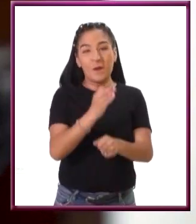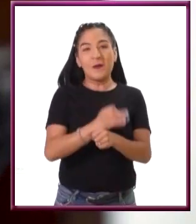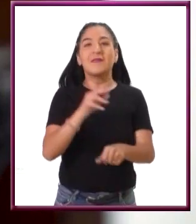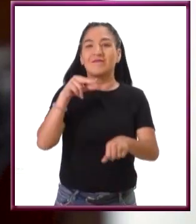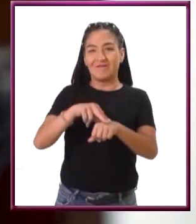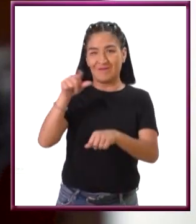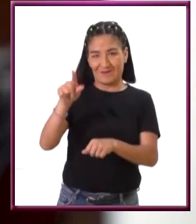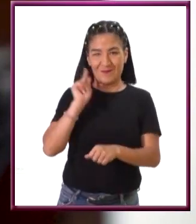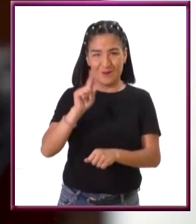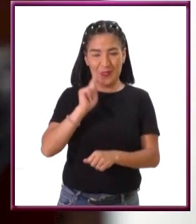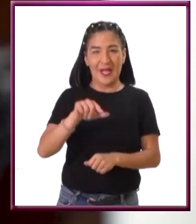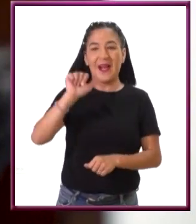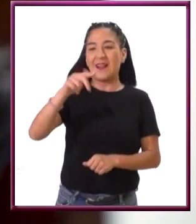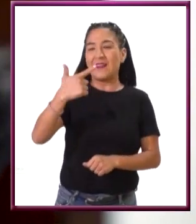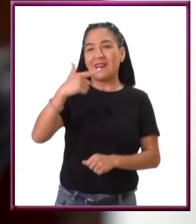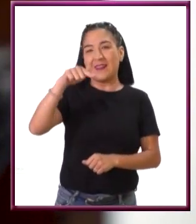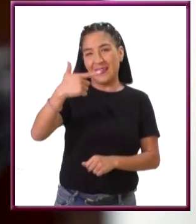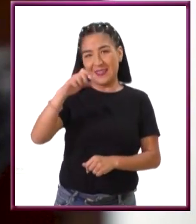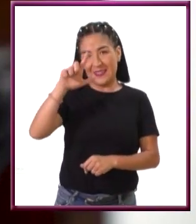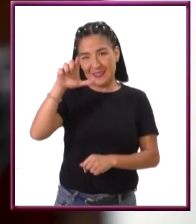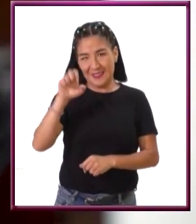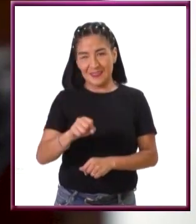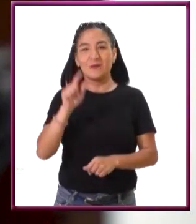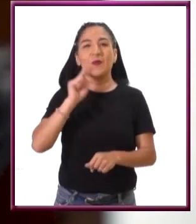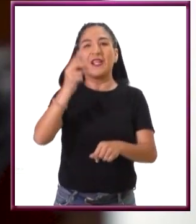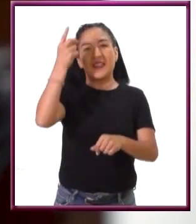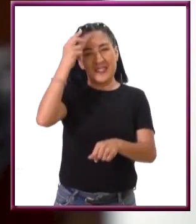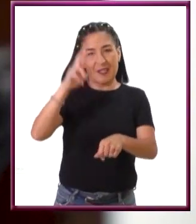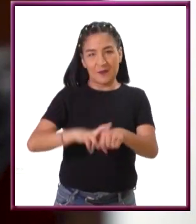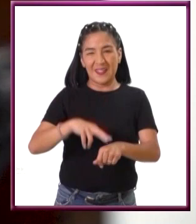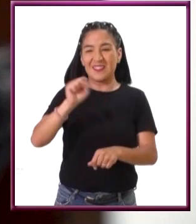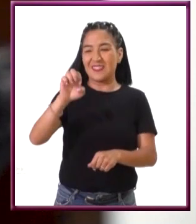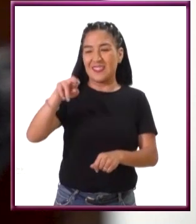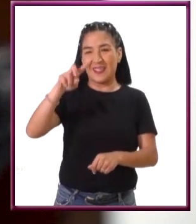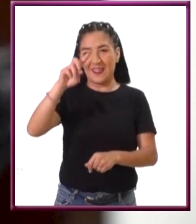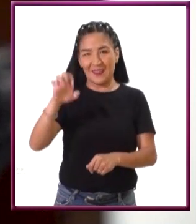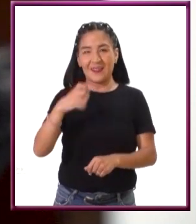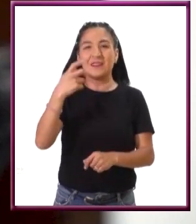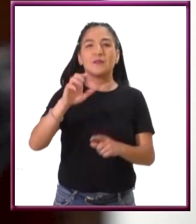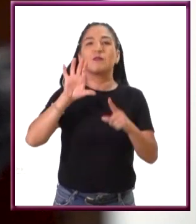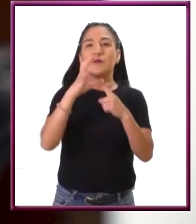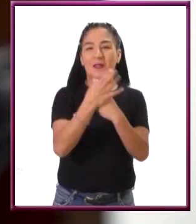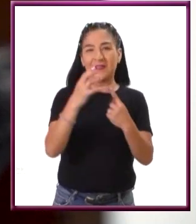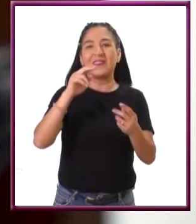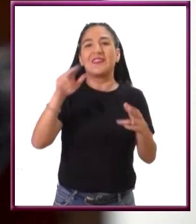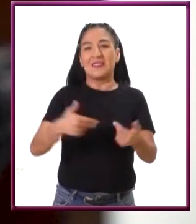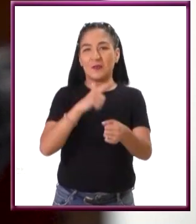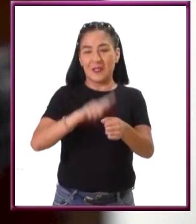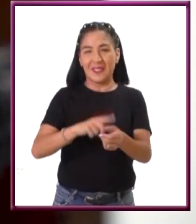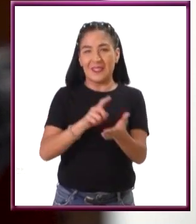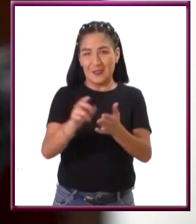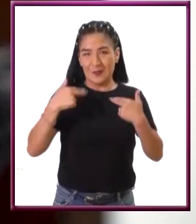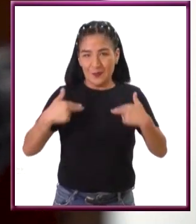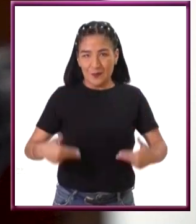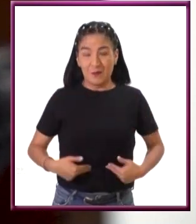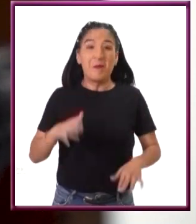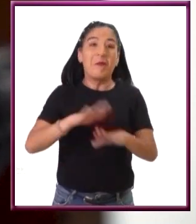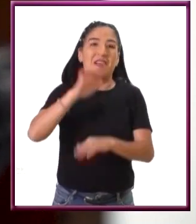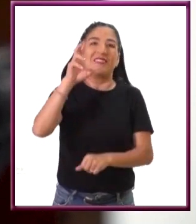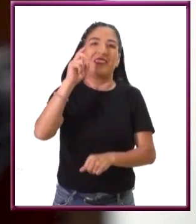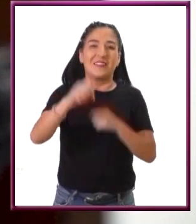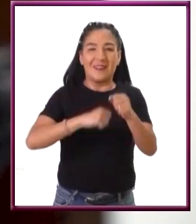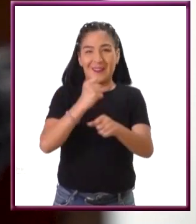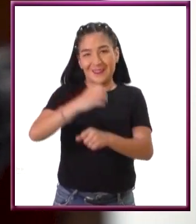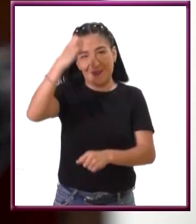Estamos con la doctora Ángeles Corte, directora general de la CENADE en la Comisión Nacional de los Derechos Humanos, con más de